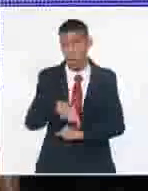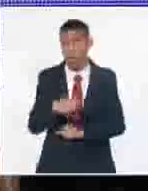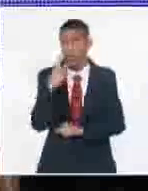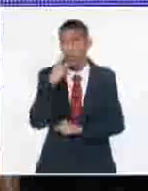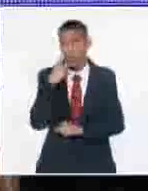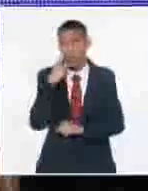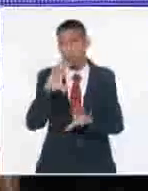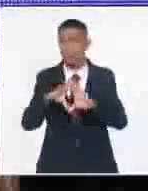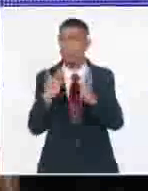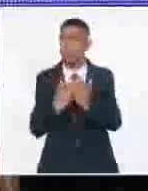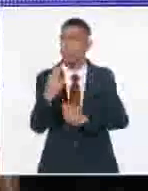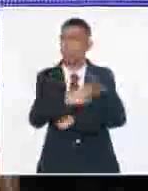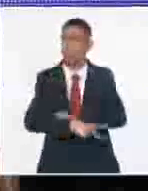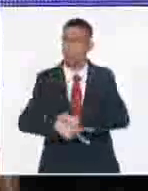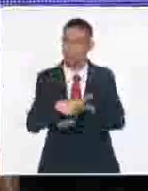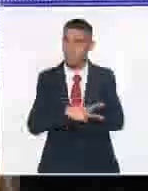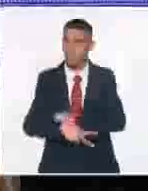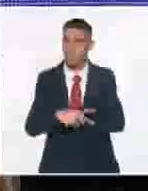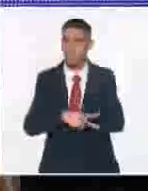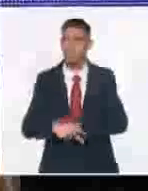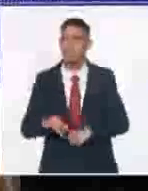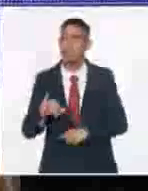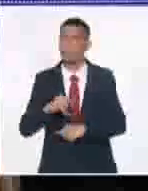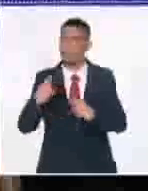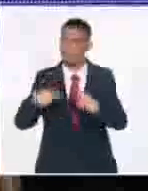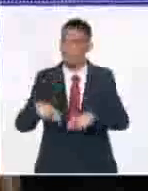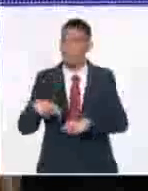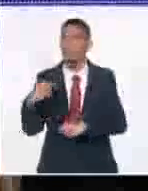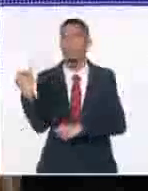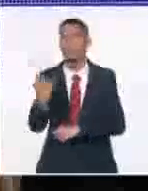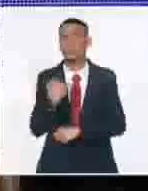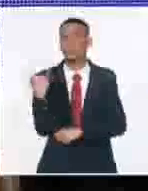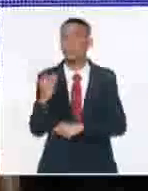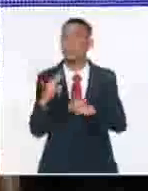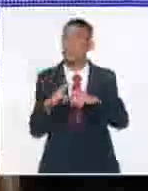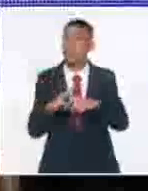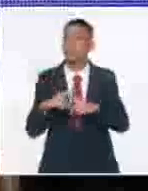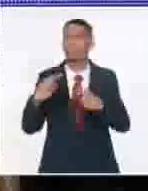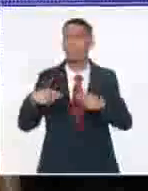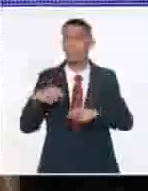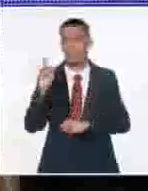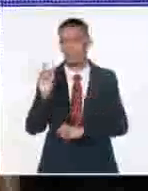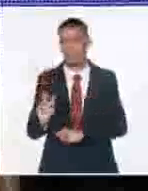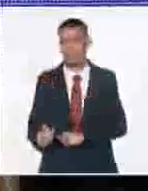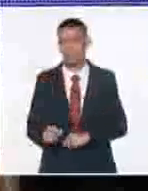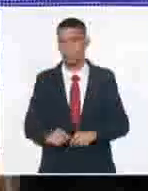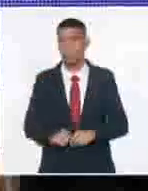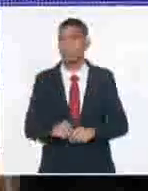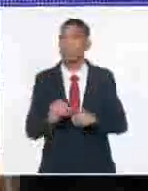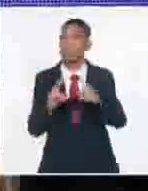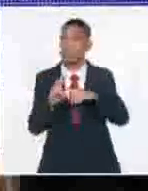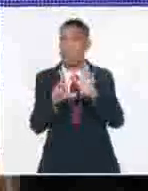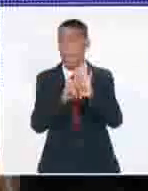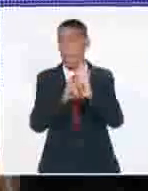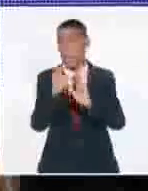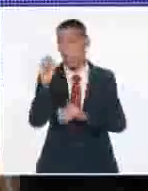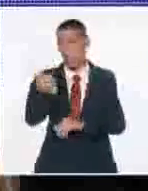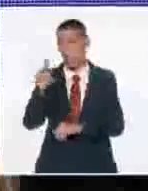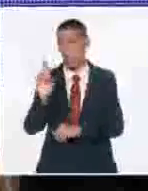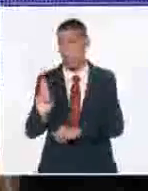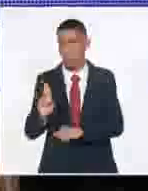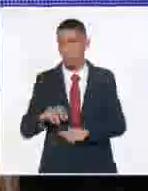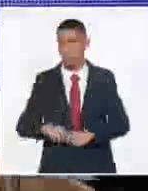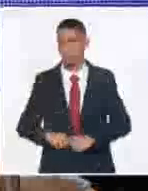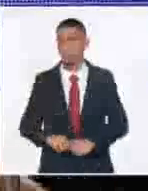del derecho internacional y del derecho internacional humanitario y de la Carta de las Naciones